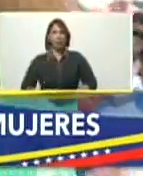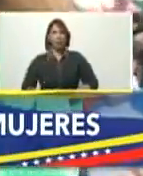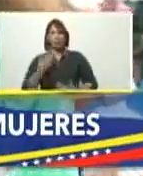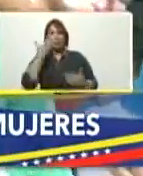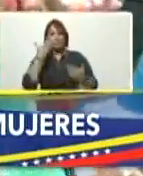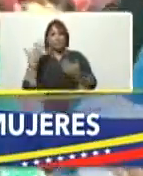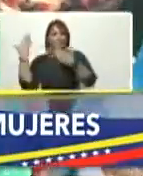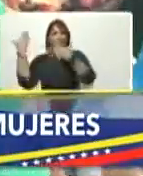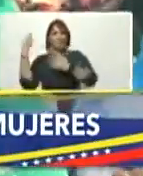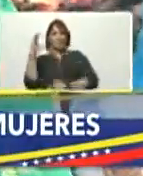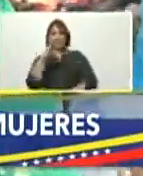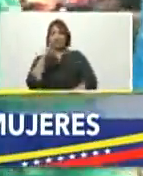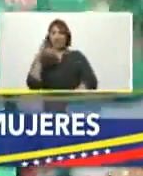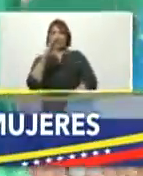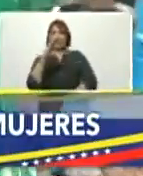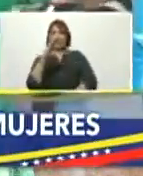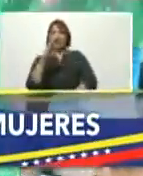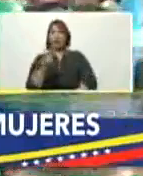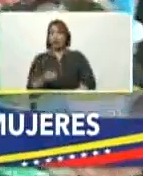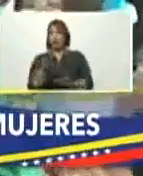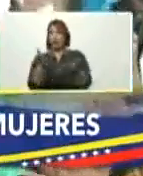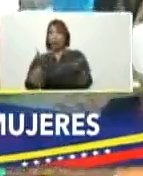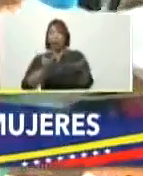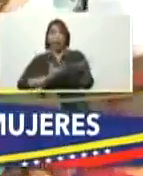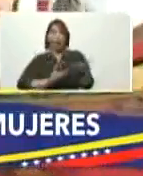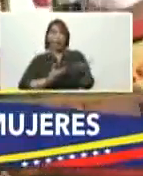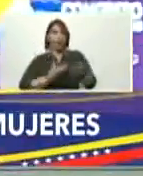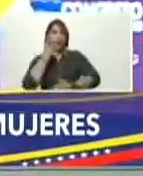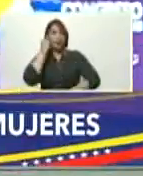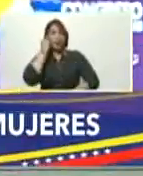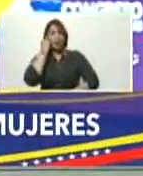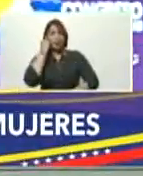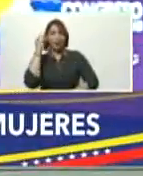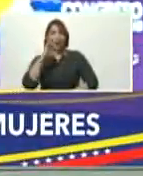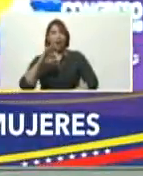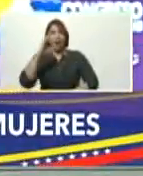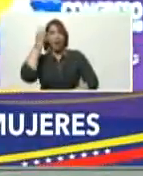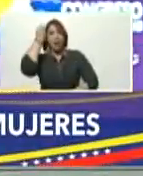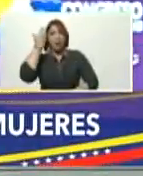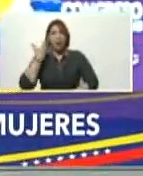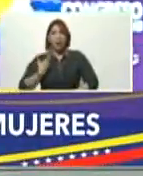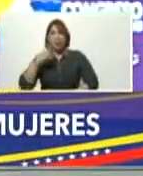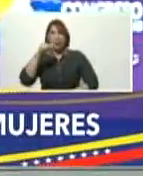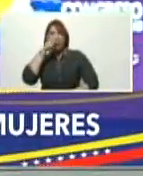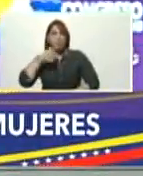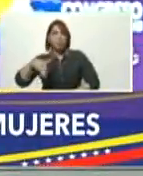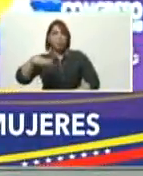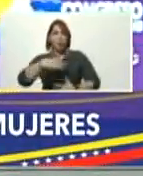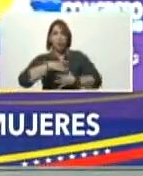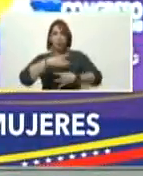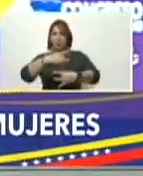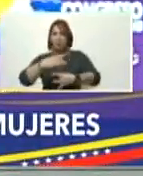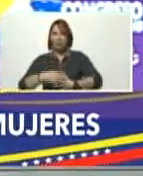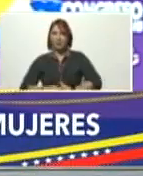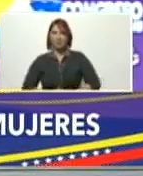De Caracas, su alcaldesa, Carmen Teresa, a la que el pueblo le interesa.